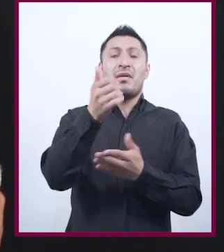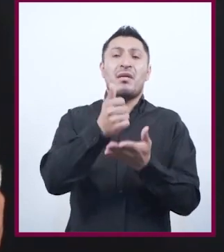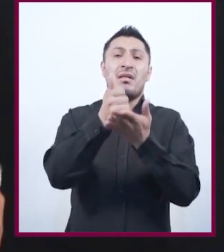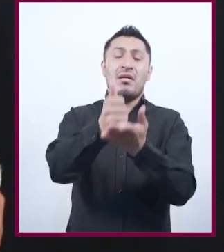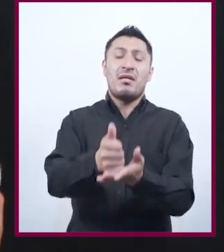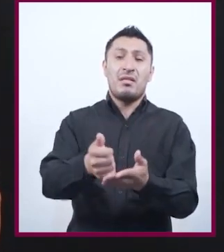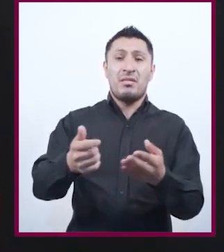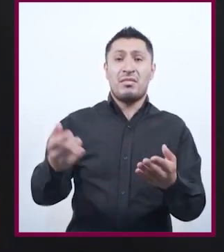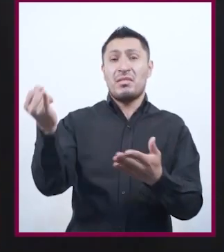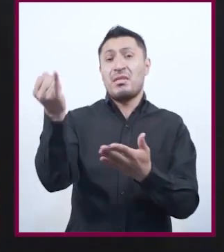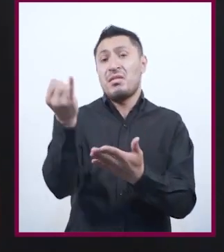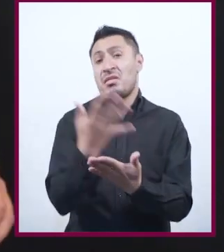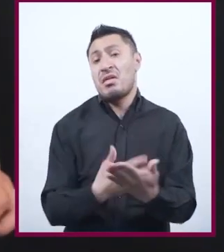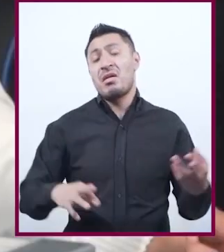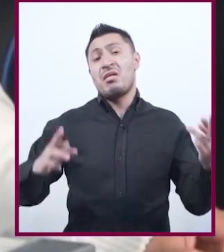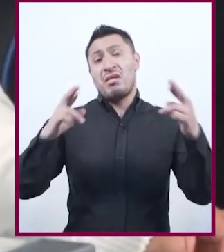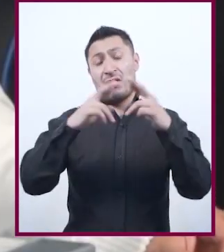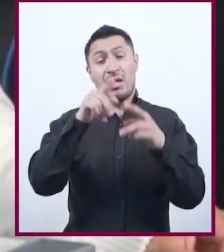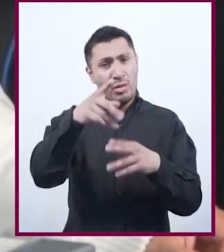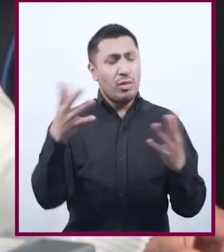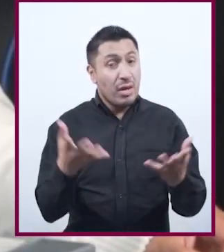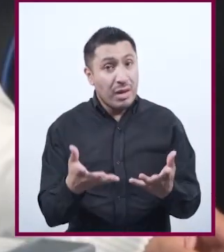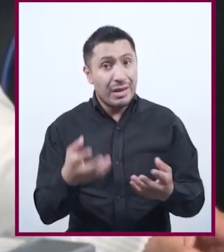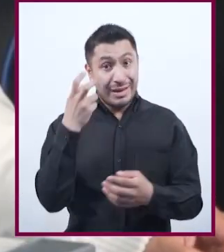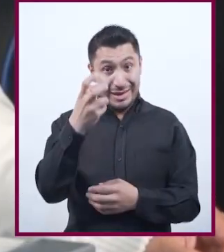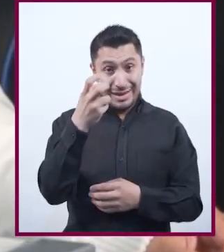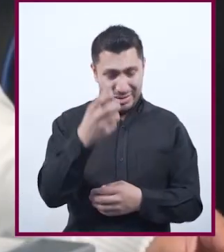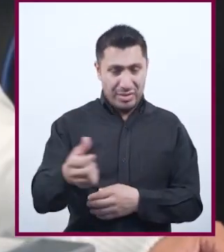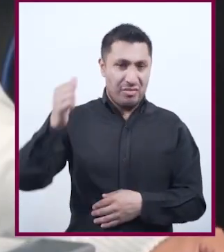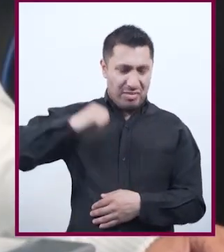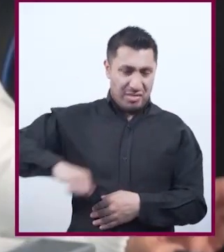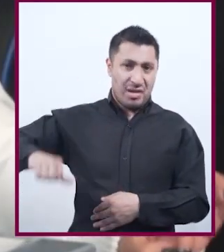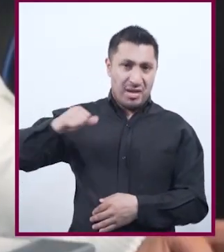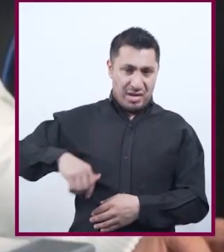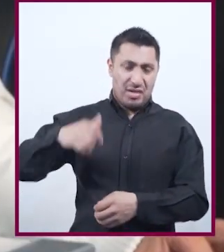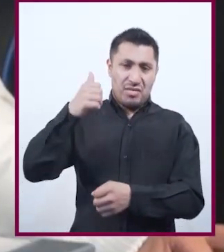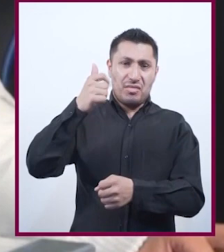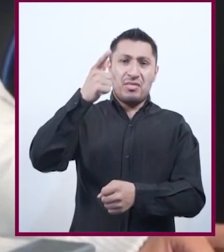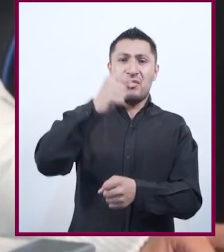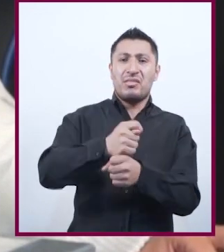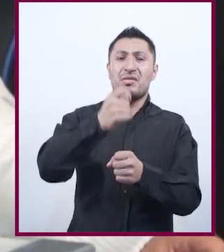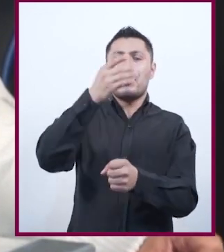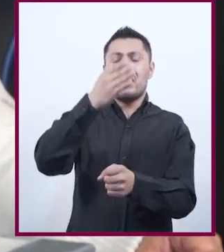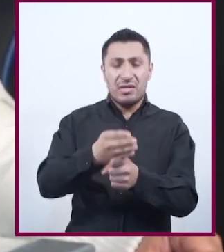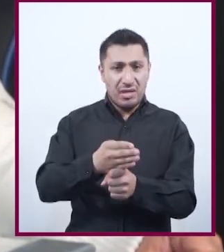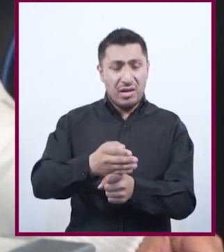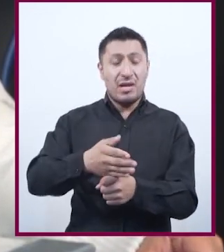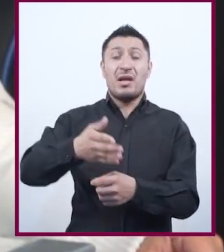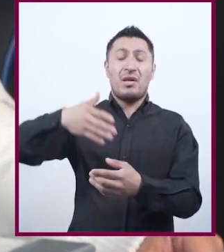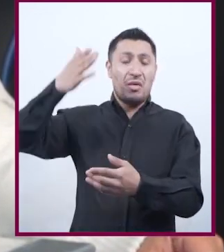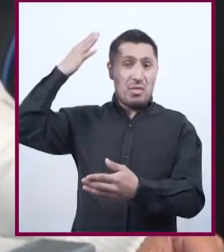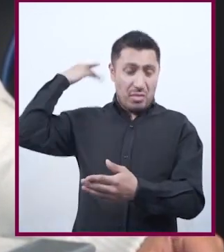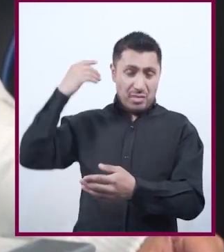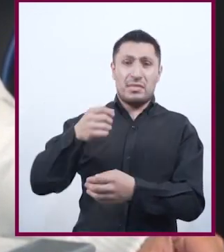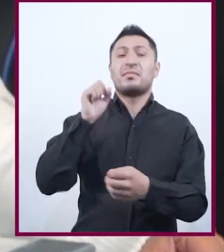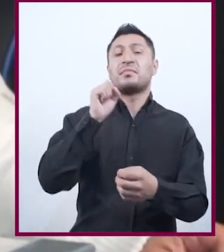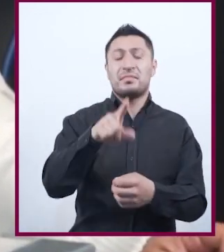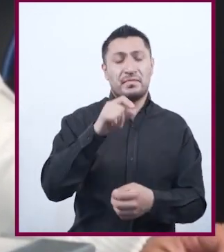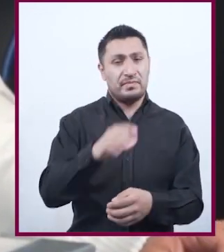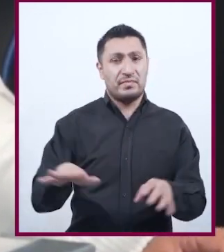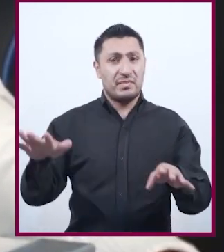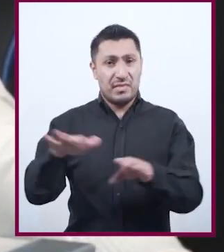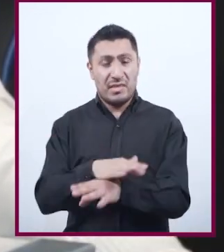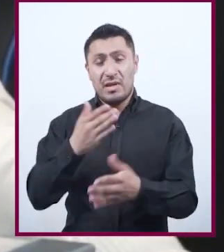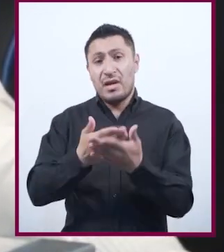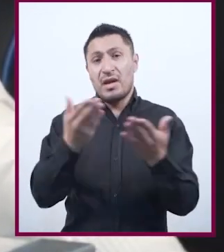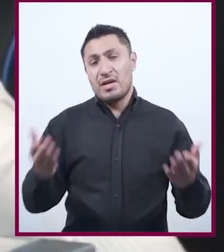imagen religiosa. ¿Tú lo harías? Esto no era tan raro en el México de nuestros tatarabuelos. Luego cambiaron los tiempos y